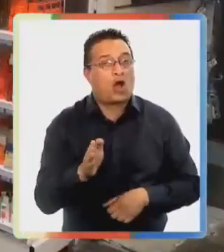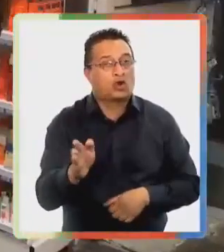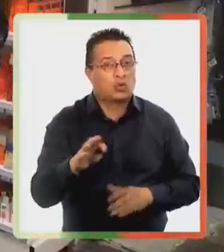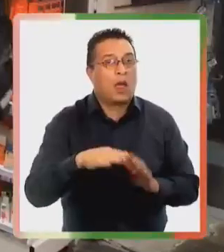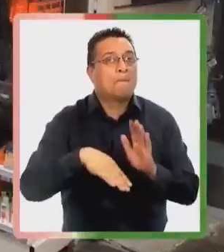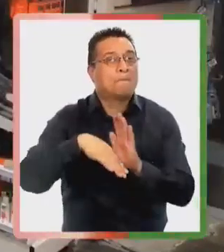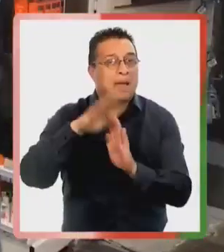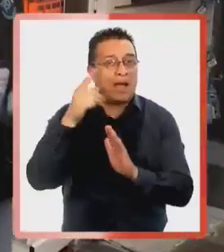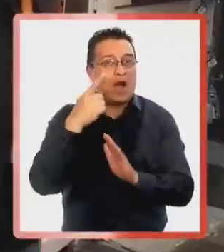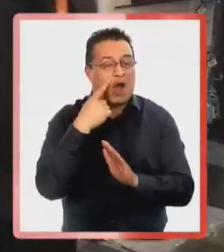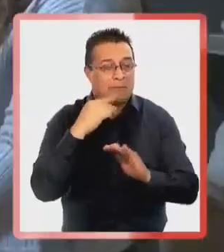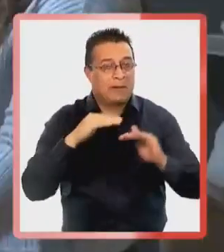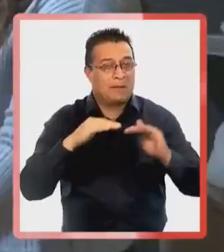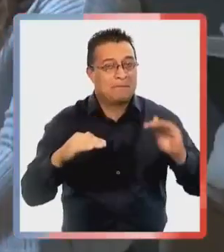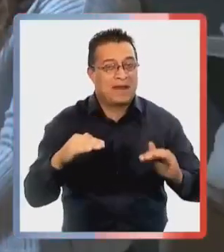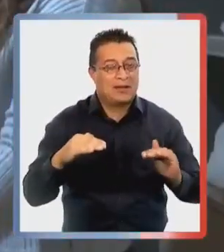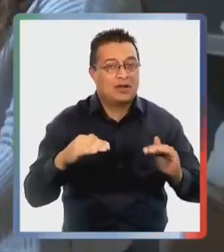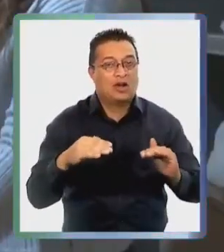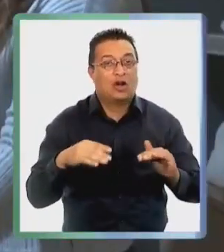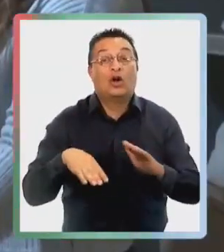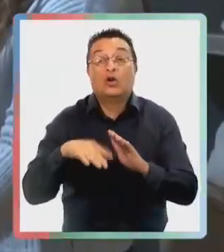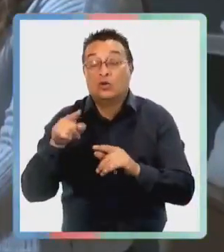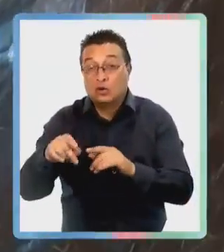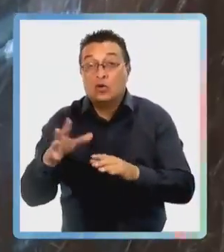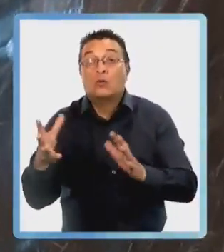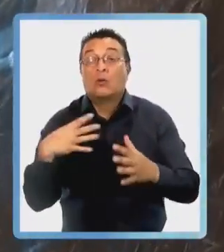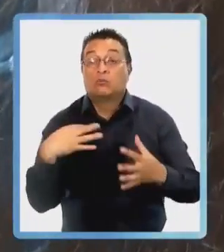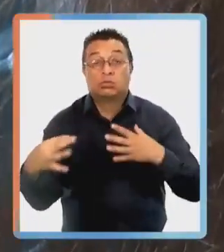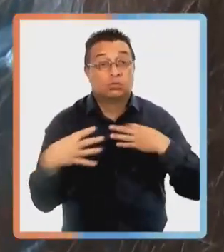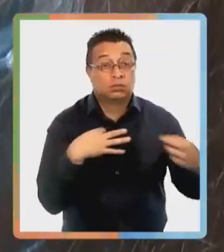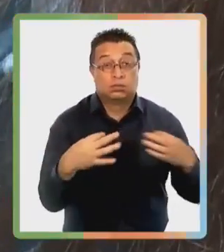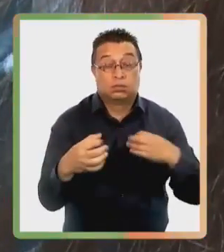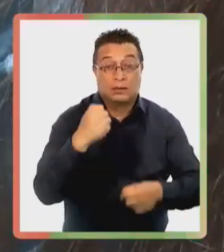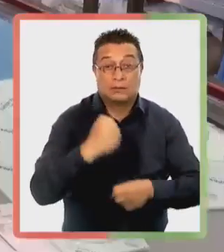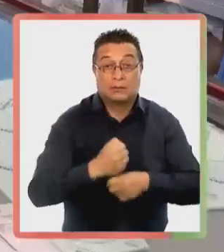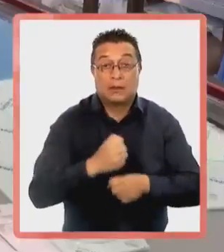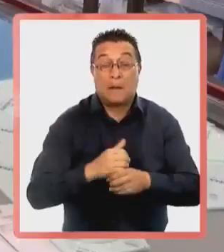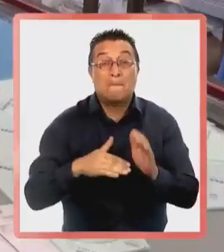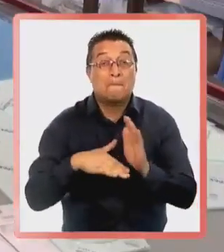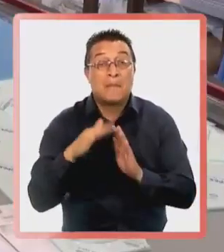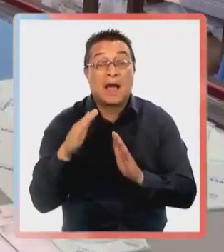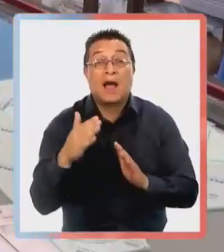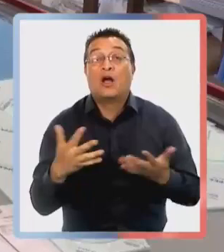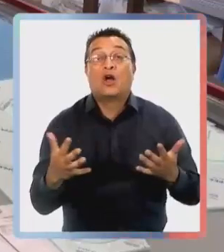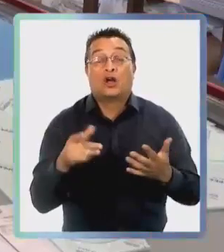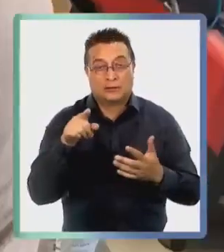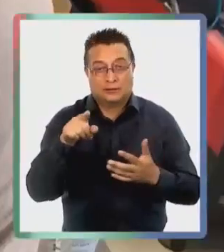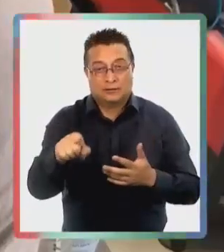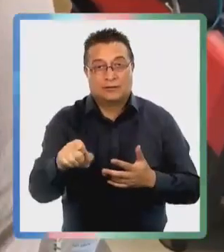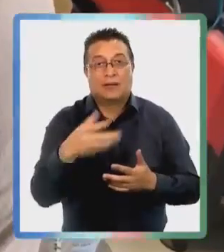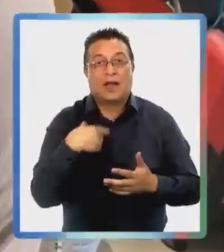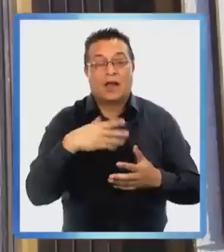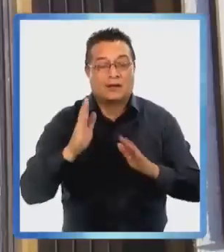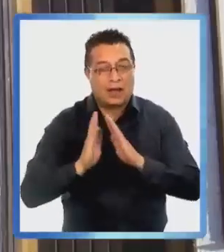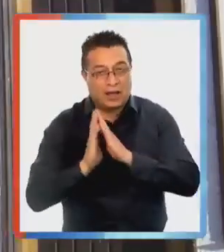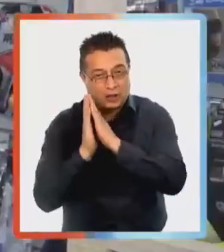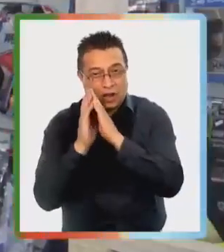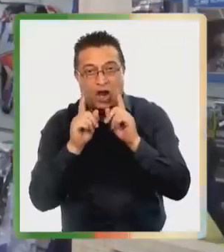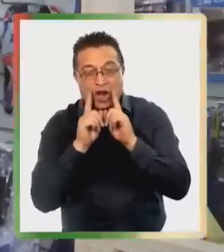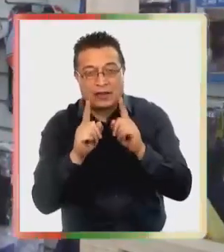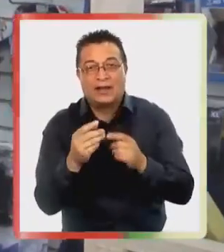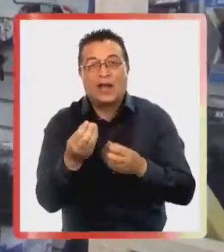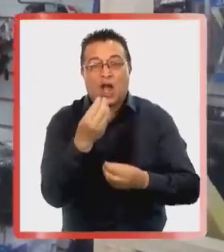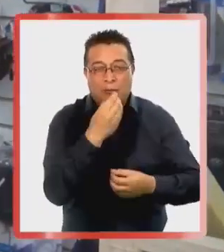y los sectores que contribuyeron al aumento de personas ocupadas fueron el rubro de alojamiento y servicio de comidas, transporte